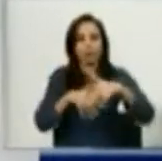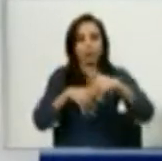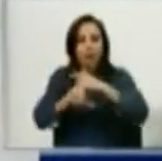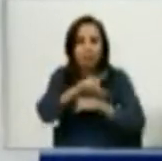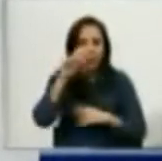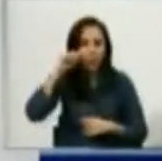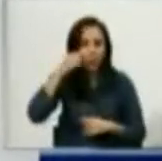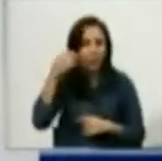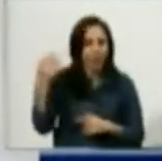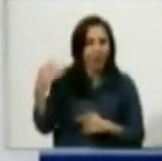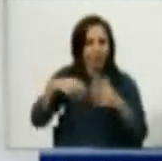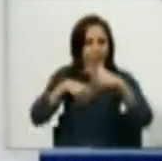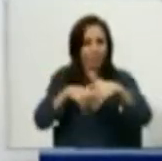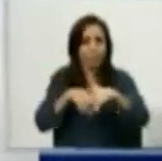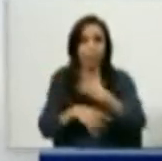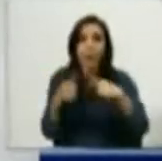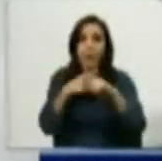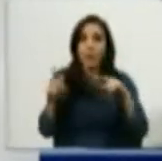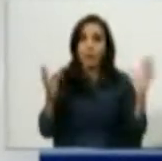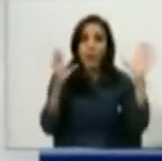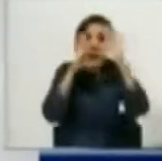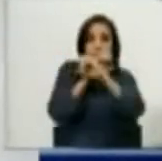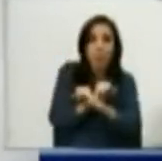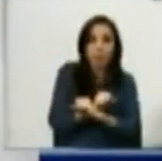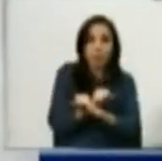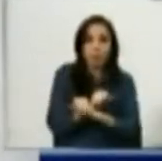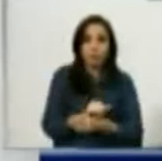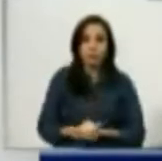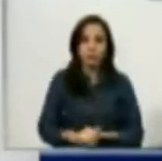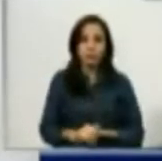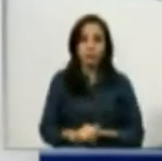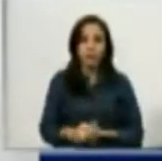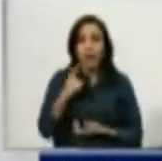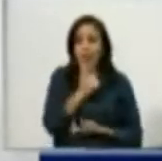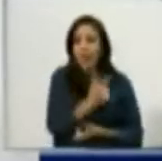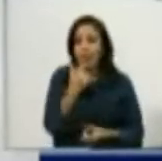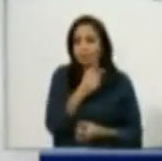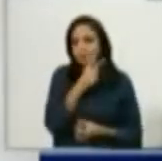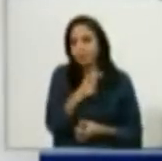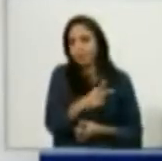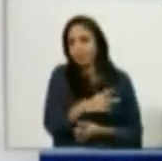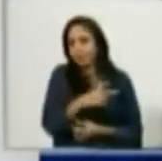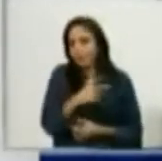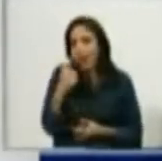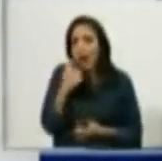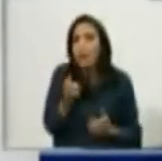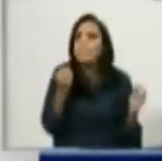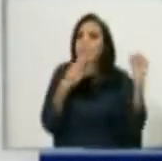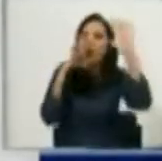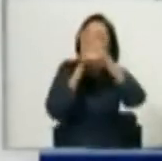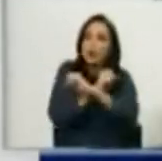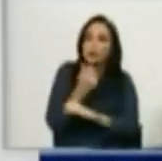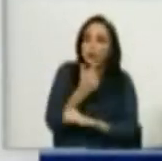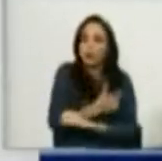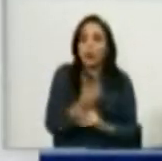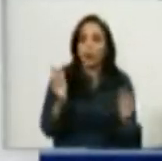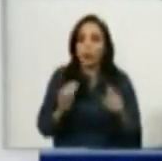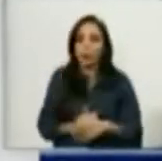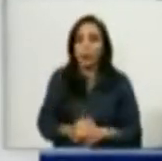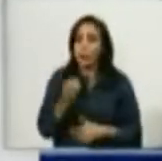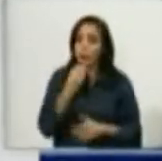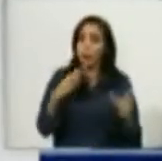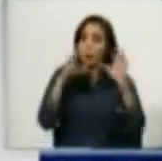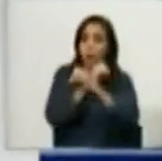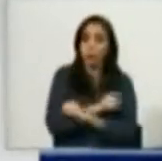otra cosa otra noche la más triste de todas vino a darnos la peor noticia buenas noches a todos Buenas noches